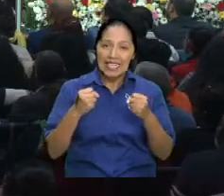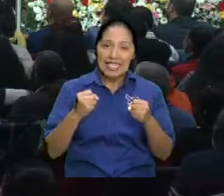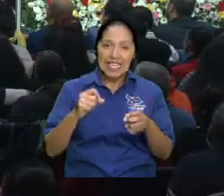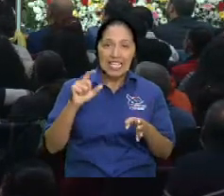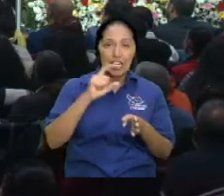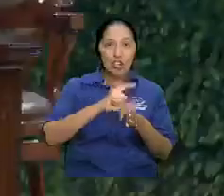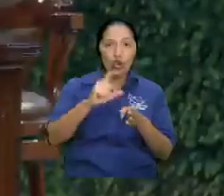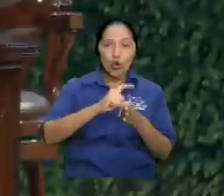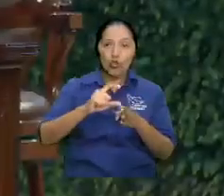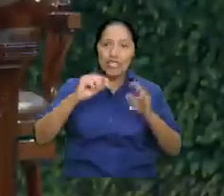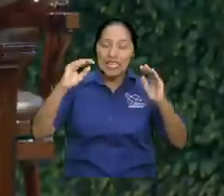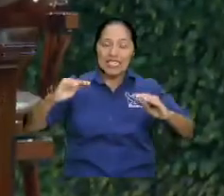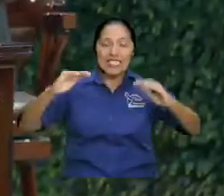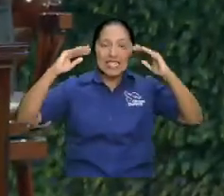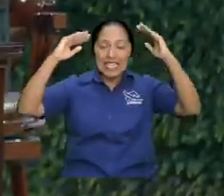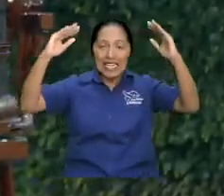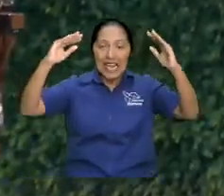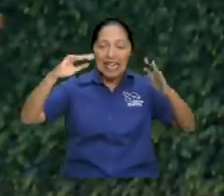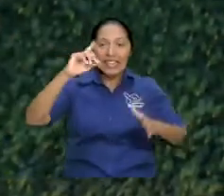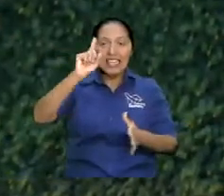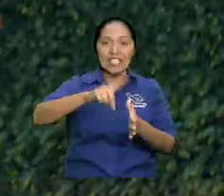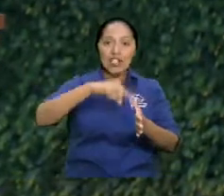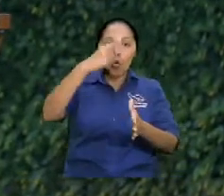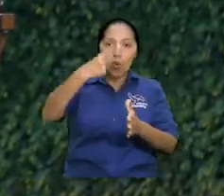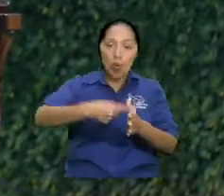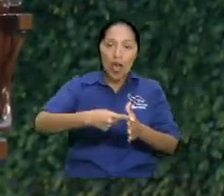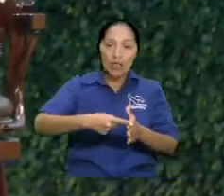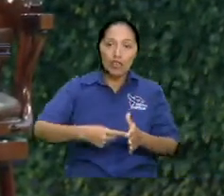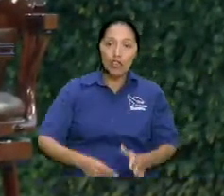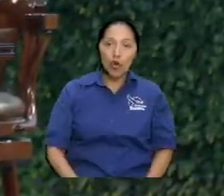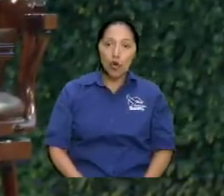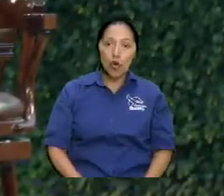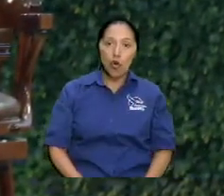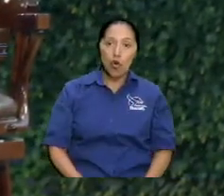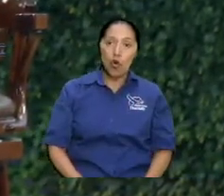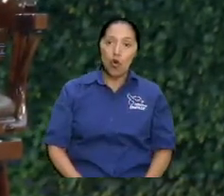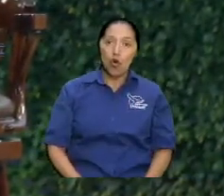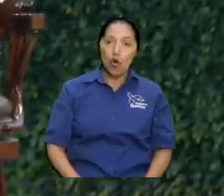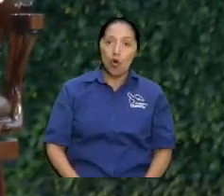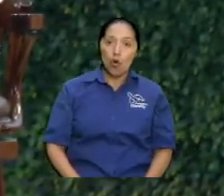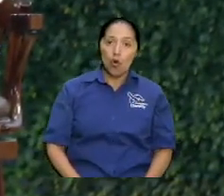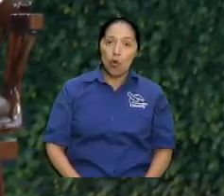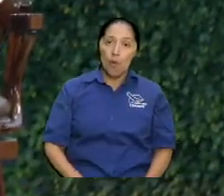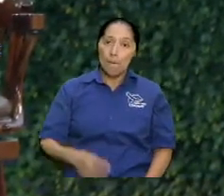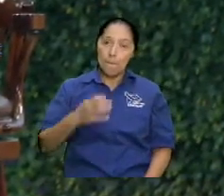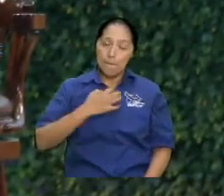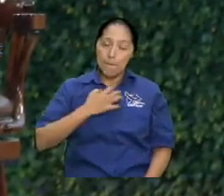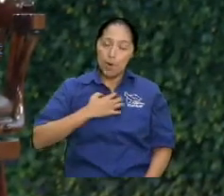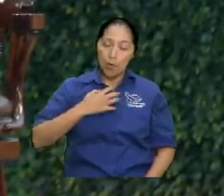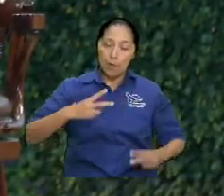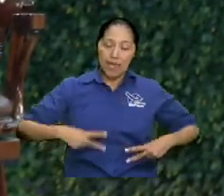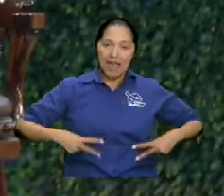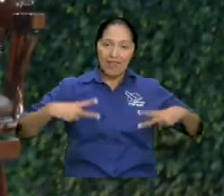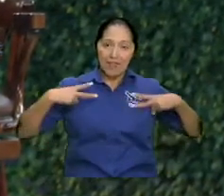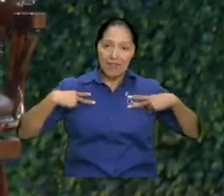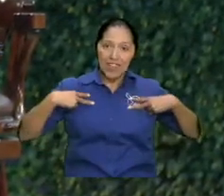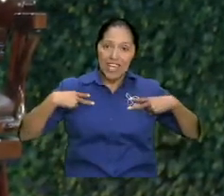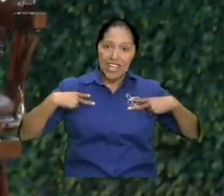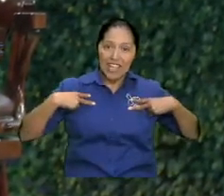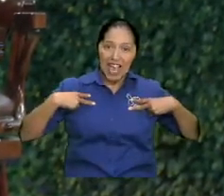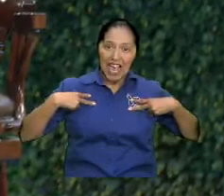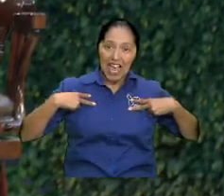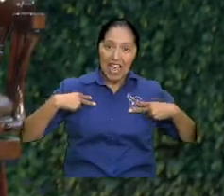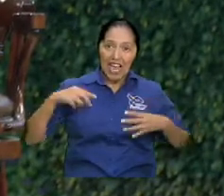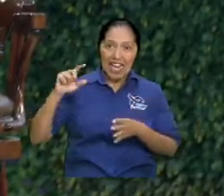qué hazaña hace. Pero se la voy a poner de esta manera. El Señor hace un montón de milagros. Pero entre